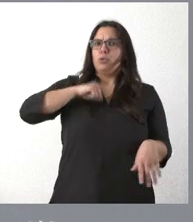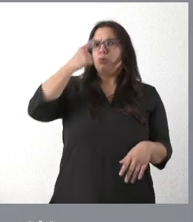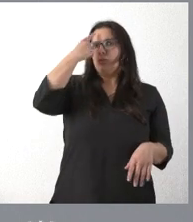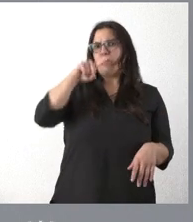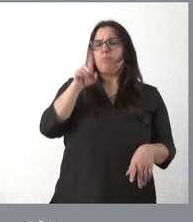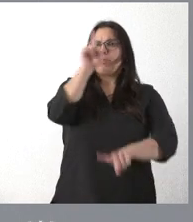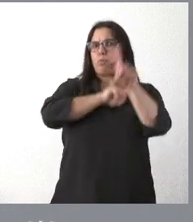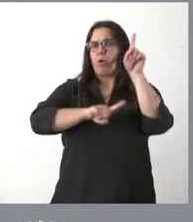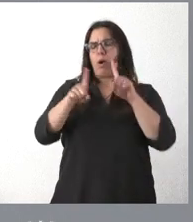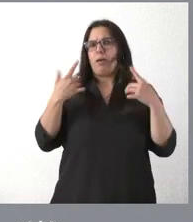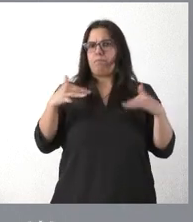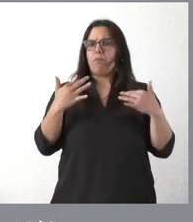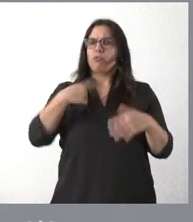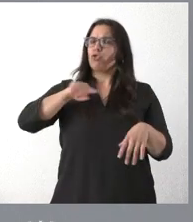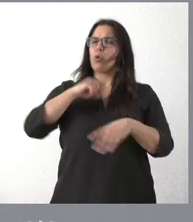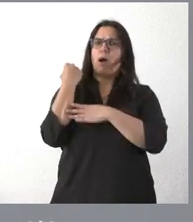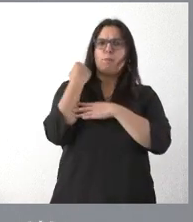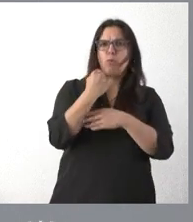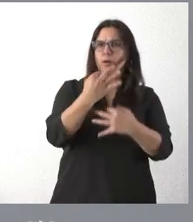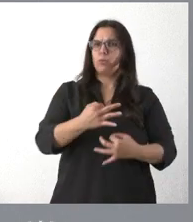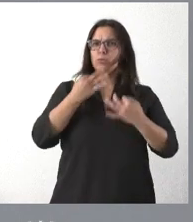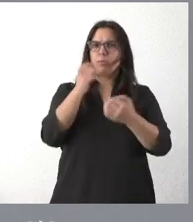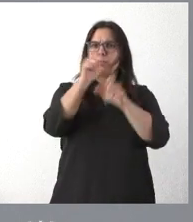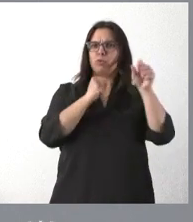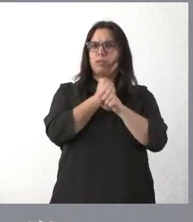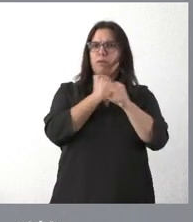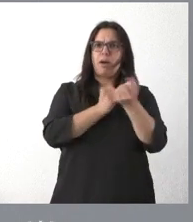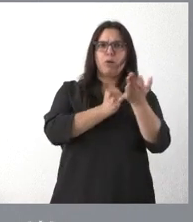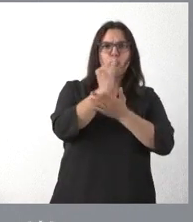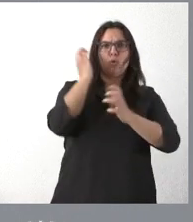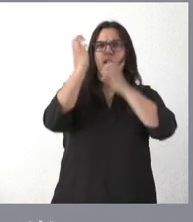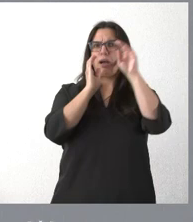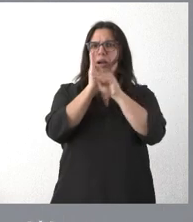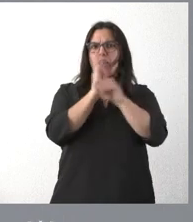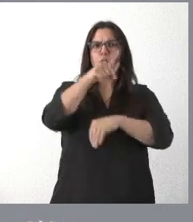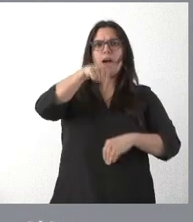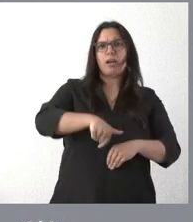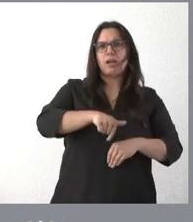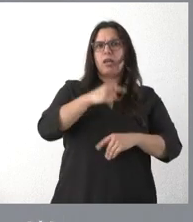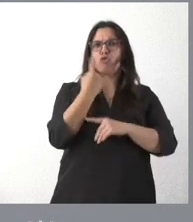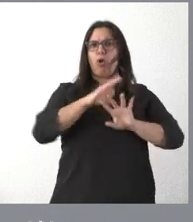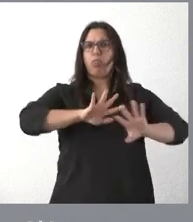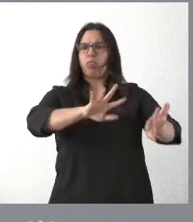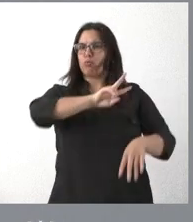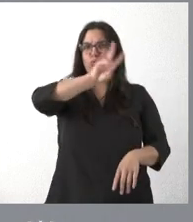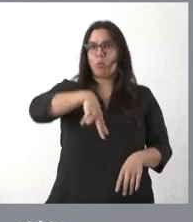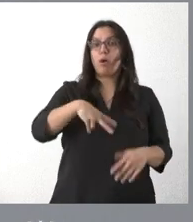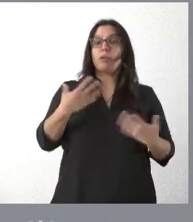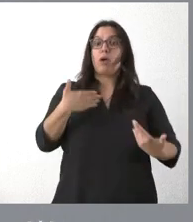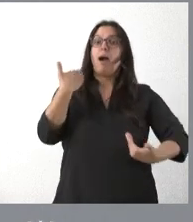del problema estamos del lado de los agricultores y de en castelero nunca se les ha dejado solos y por tanto en la medida en que vayamos avanzando